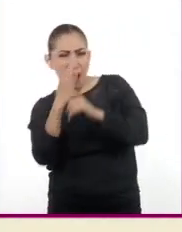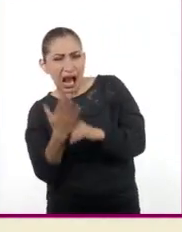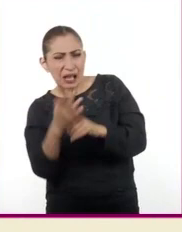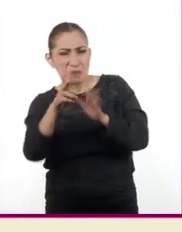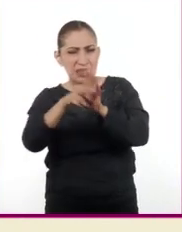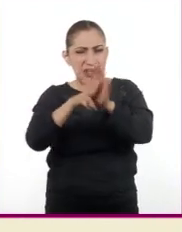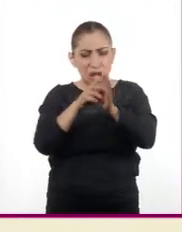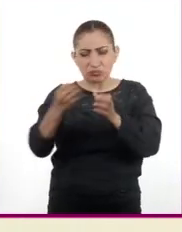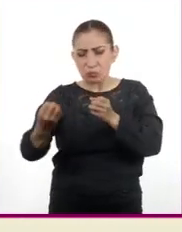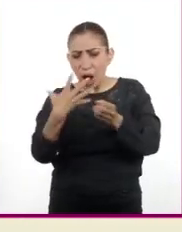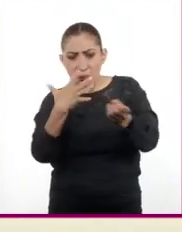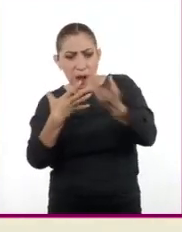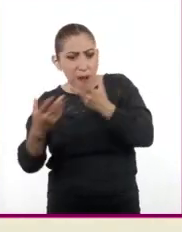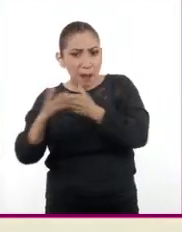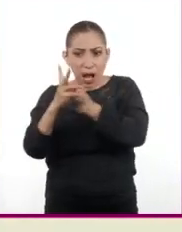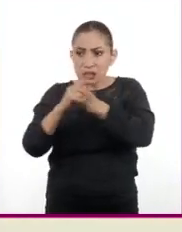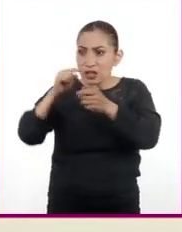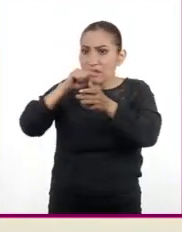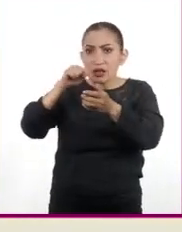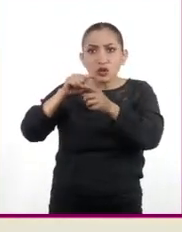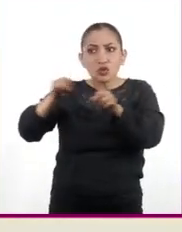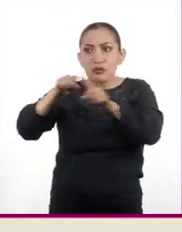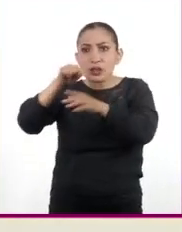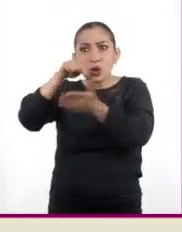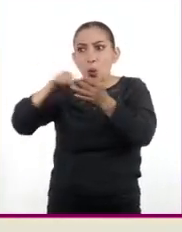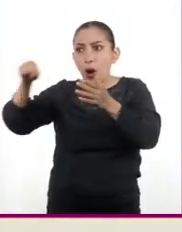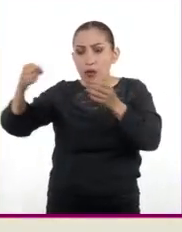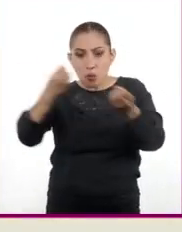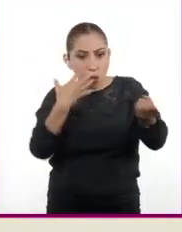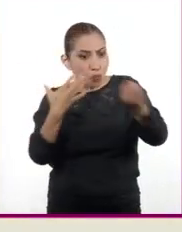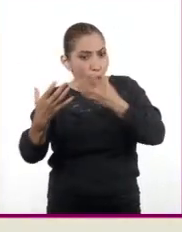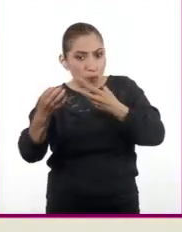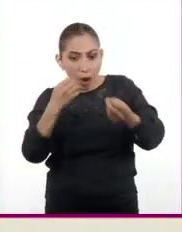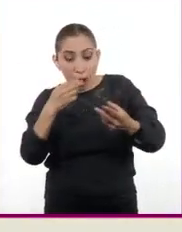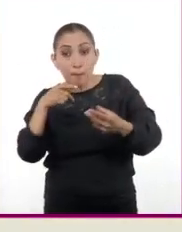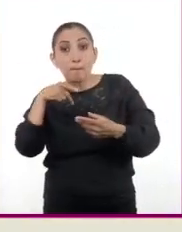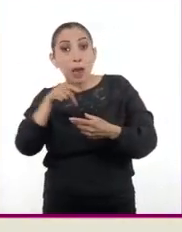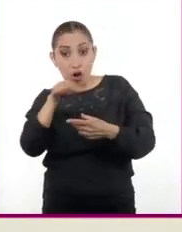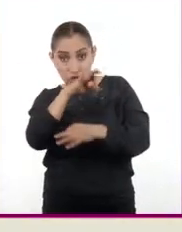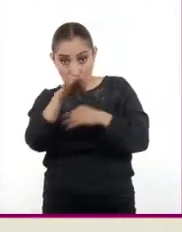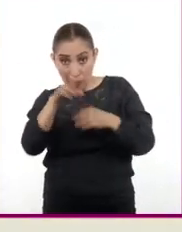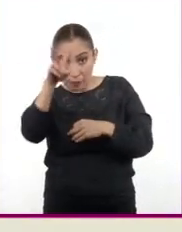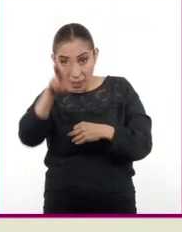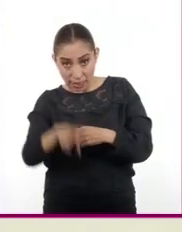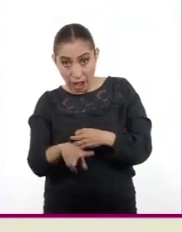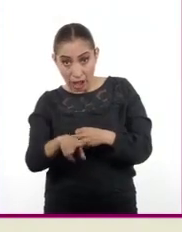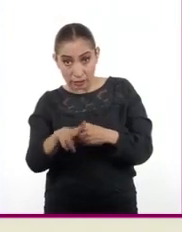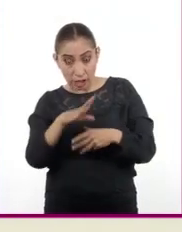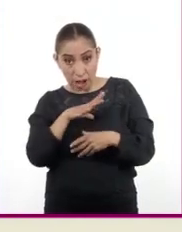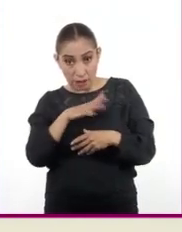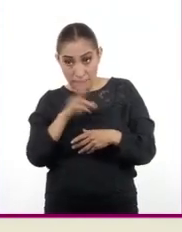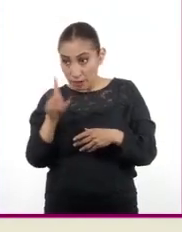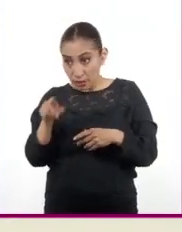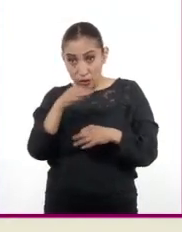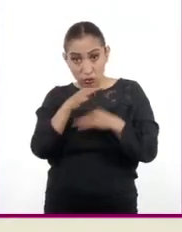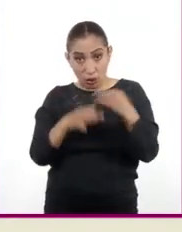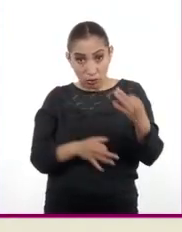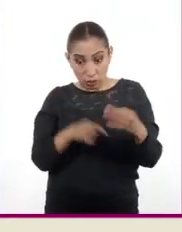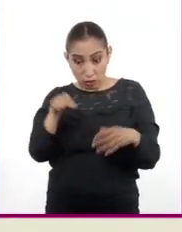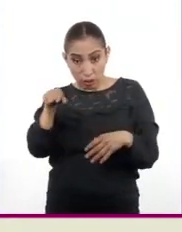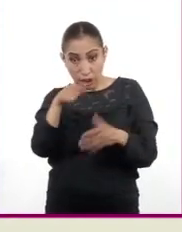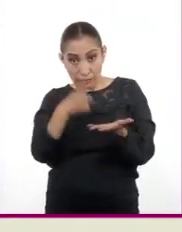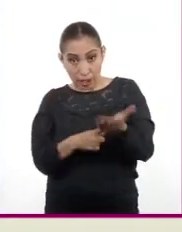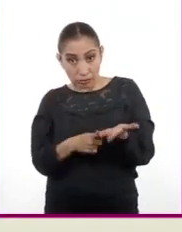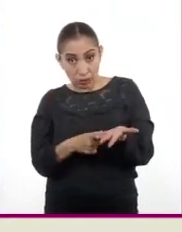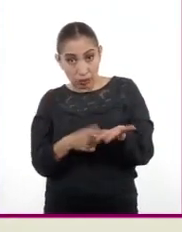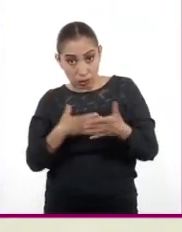está pasando en el país y en distintos lugares a la vez. Sin embargo, esto no significa que todo lo que se difunde en